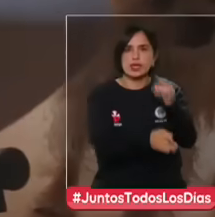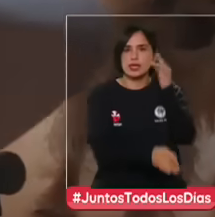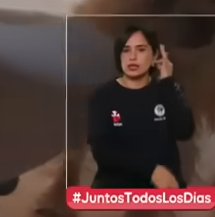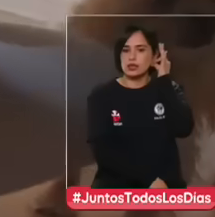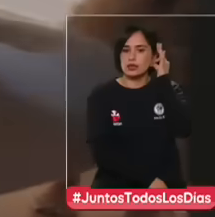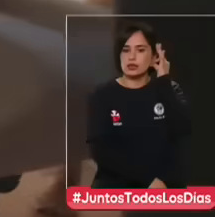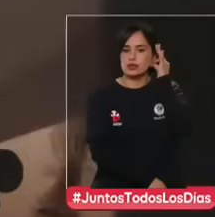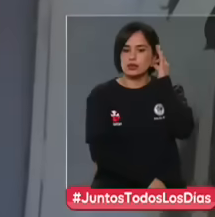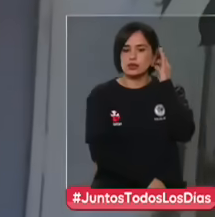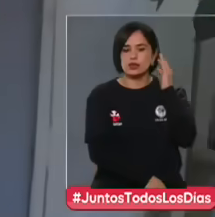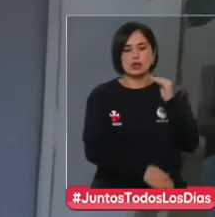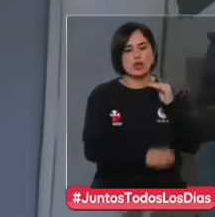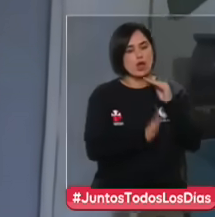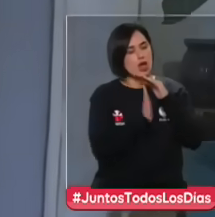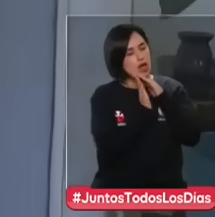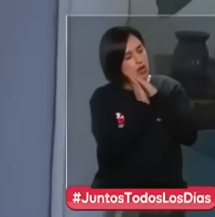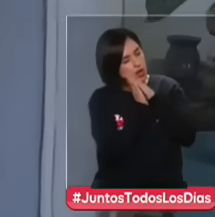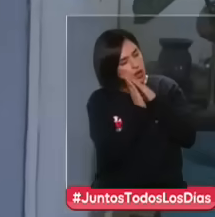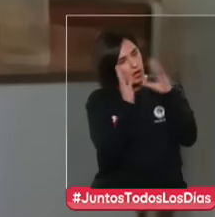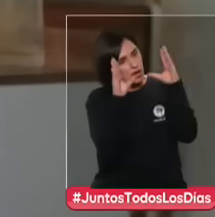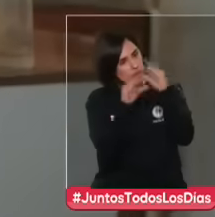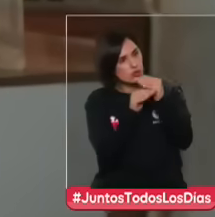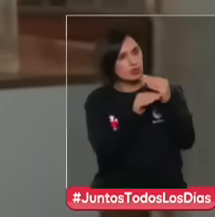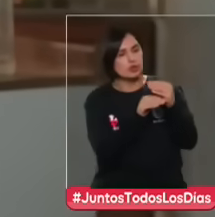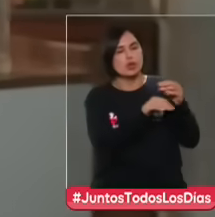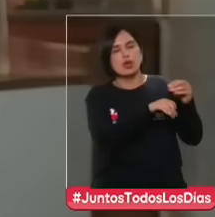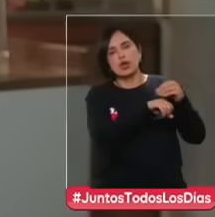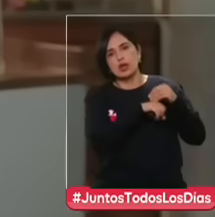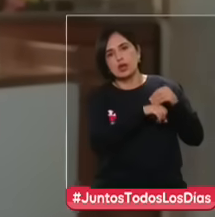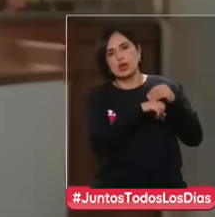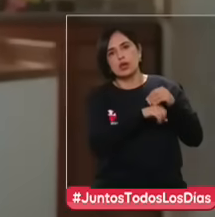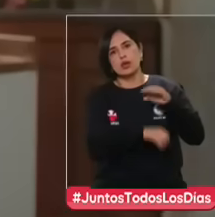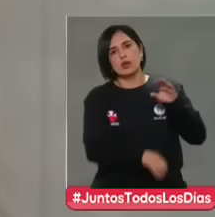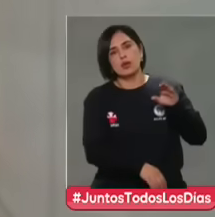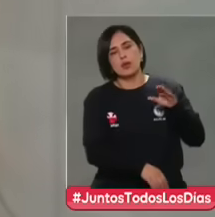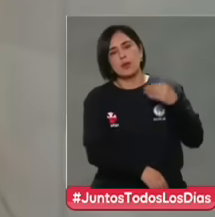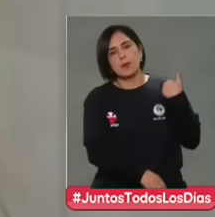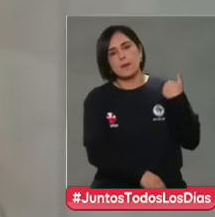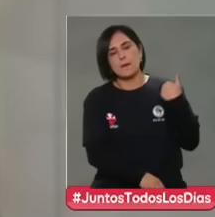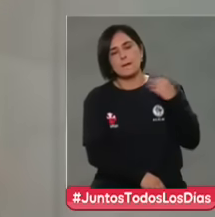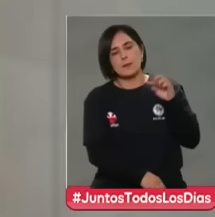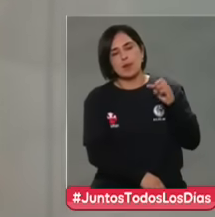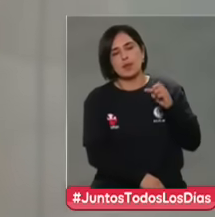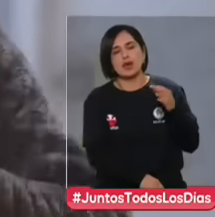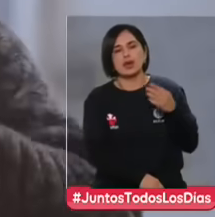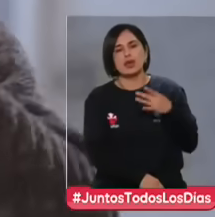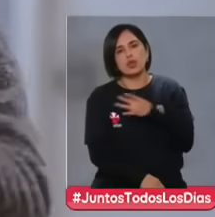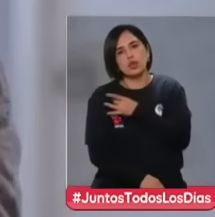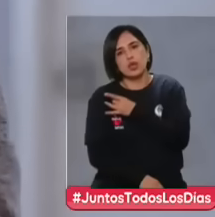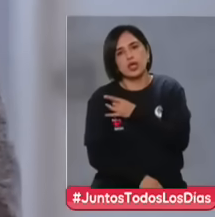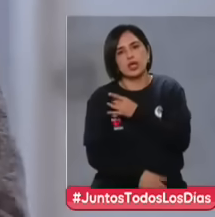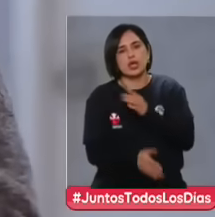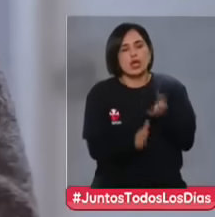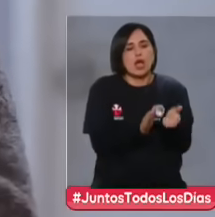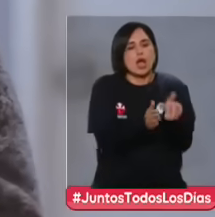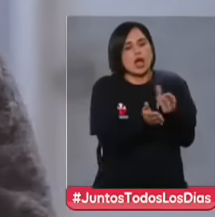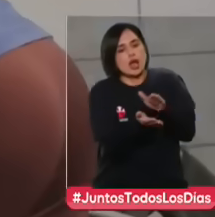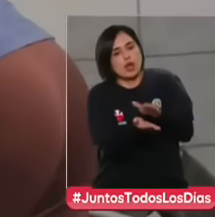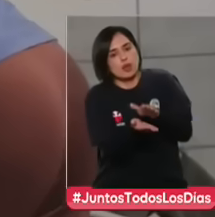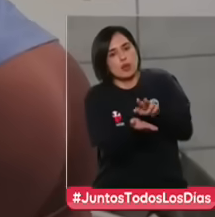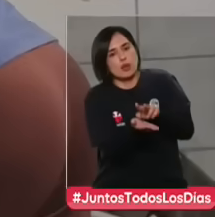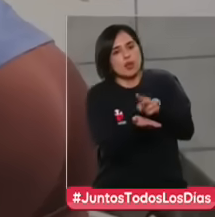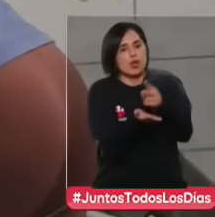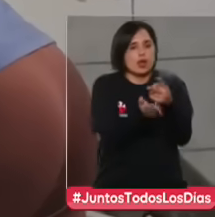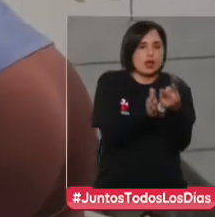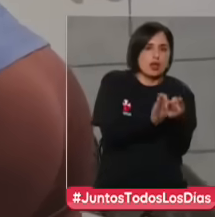Yo duermo todas las noches con ella. Me llama, me despierta, papá, estoy incómoda, me duele. Tengo que moverla de un lado para otro, tengo